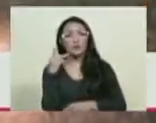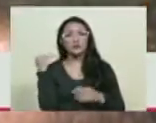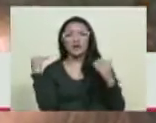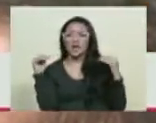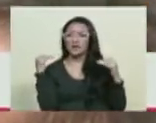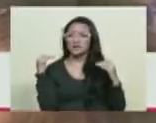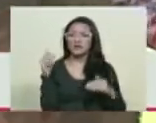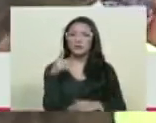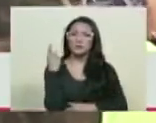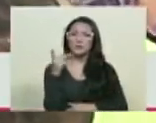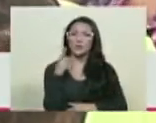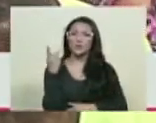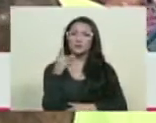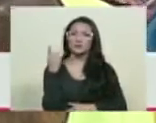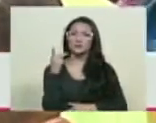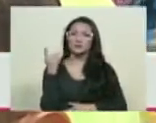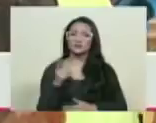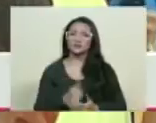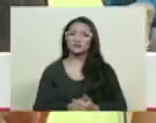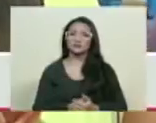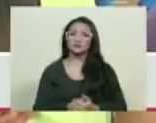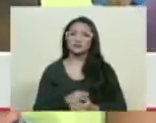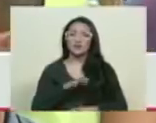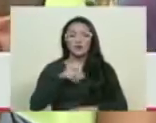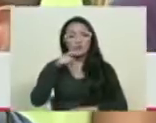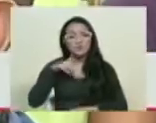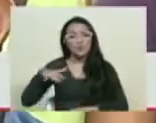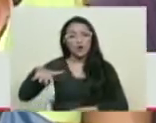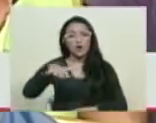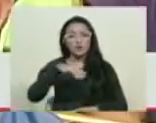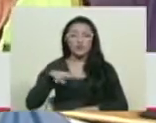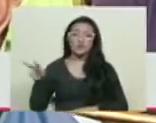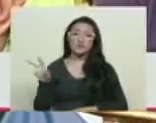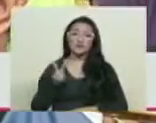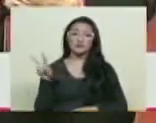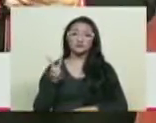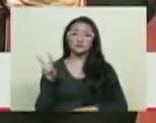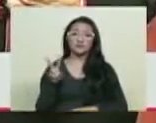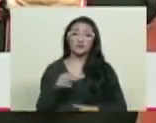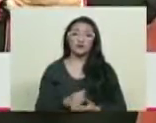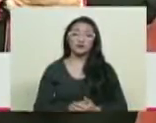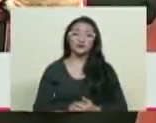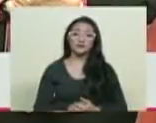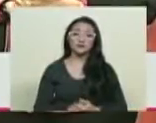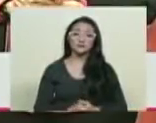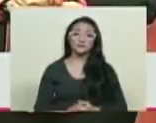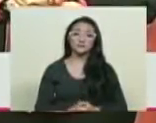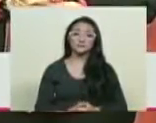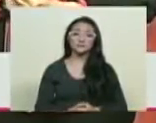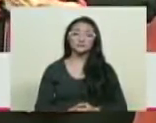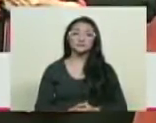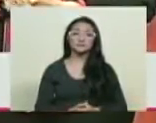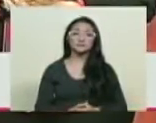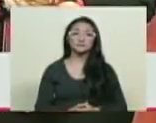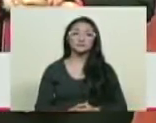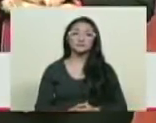política del pueblo de venezuela no está de más recordar